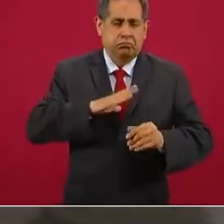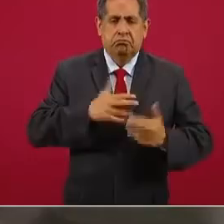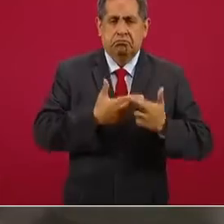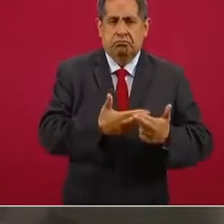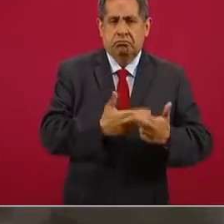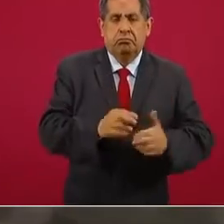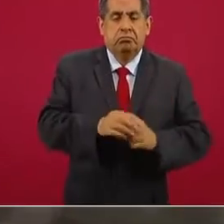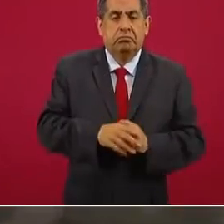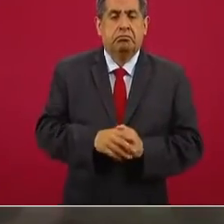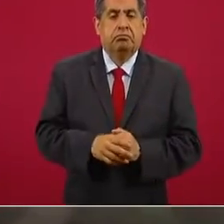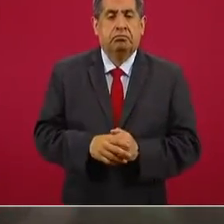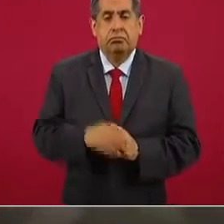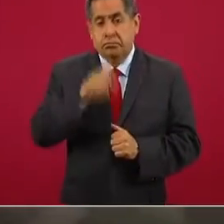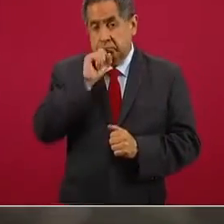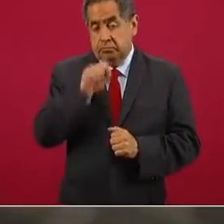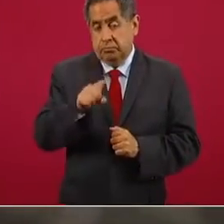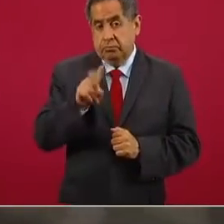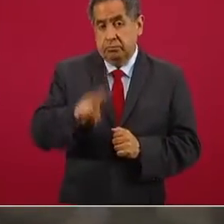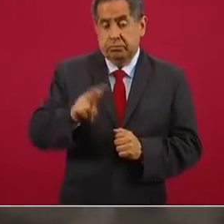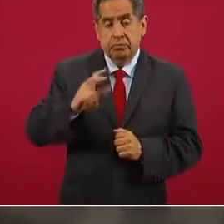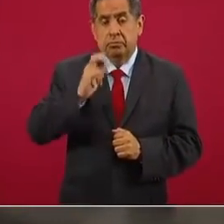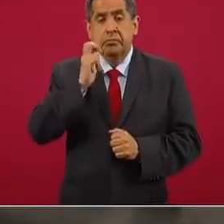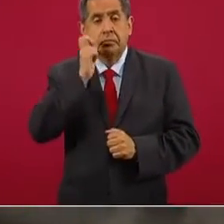Y sí, en efecto, Chihuahua,